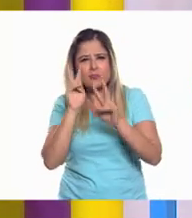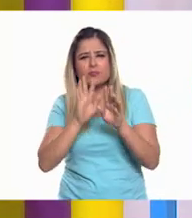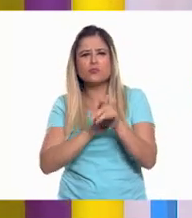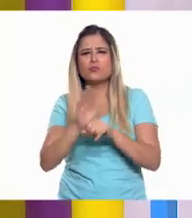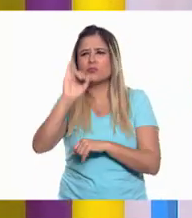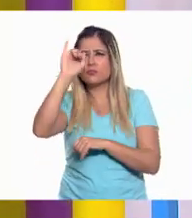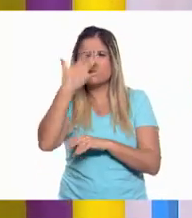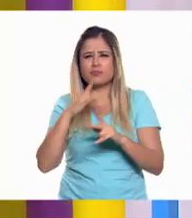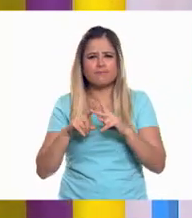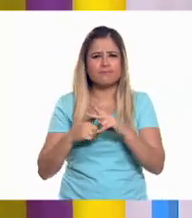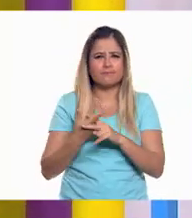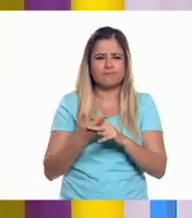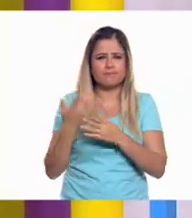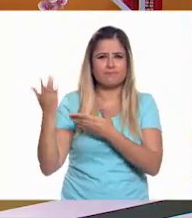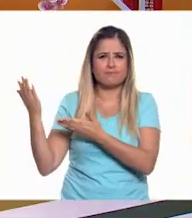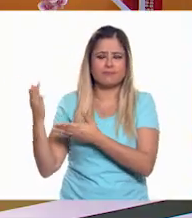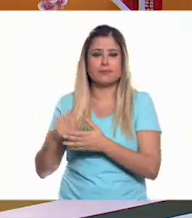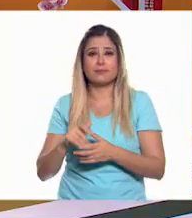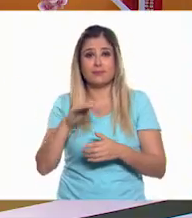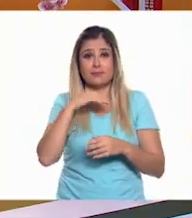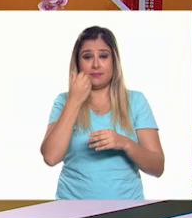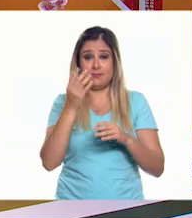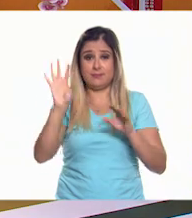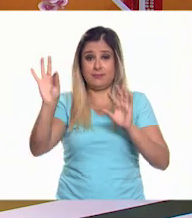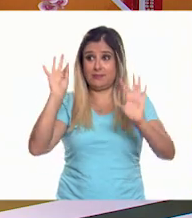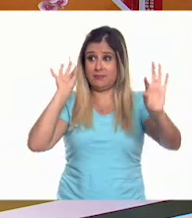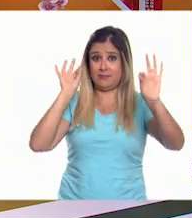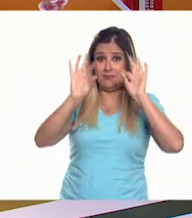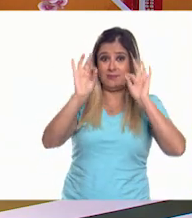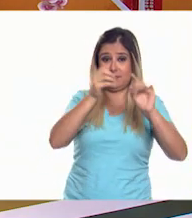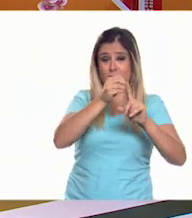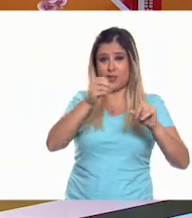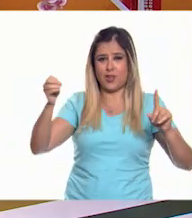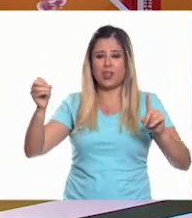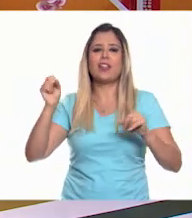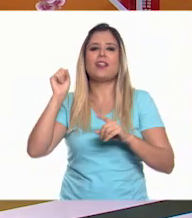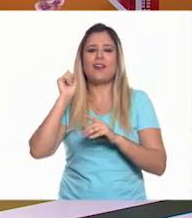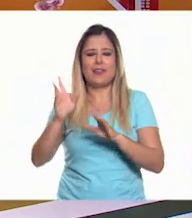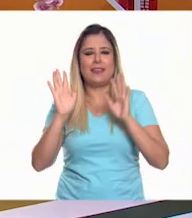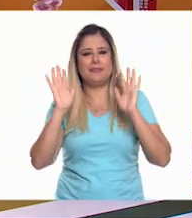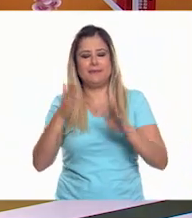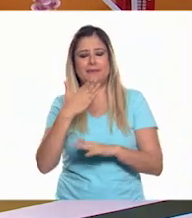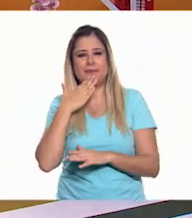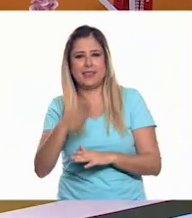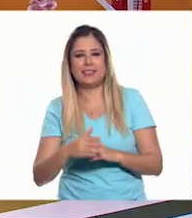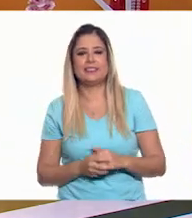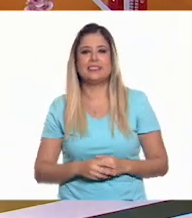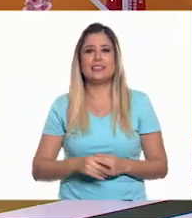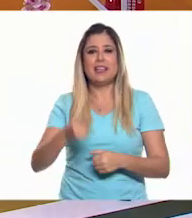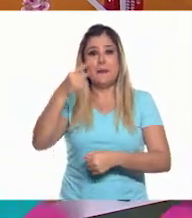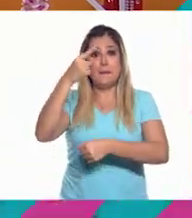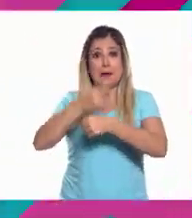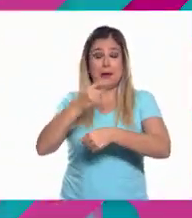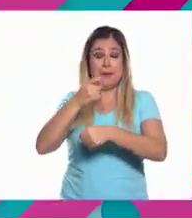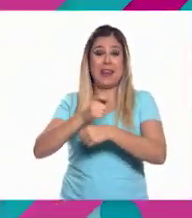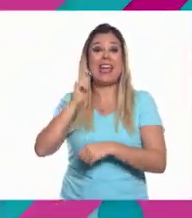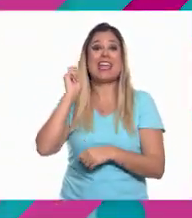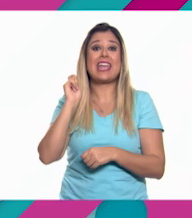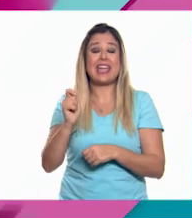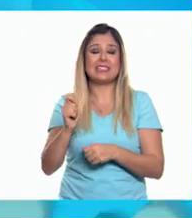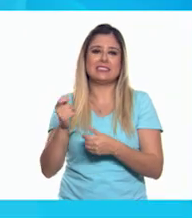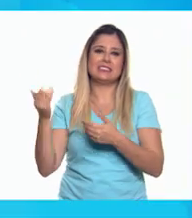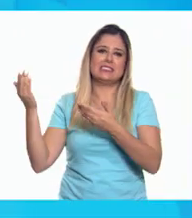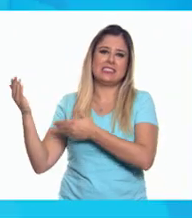imagen vamos a empezar. ¿Quieres que las despeguemos y las volvamos a pegar en el orden? Muy bien, entonces, la primera debe de ser esta